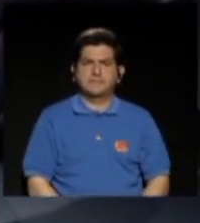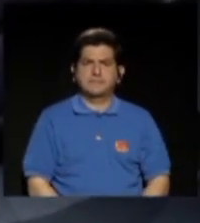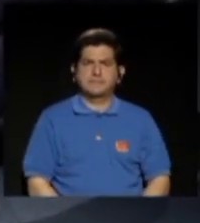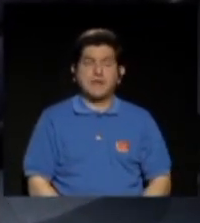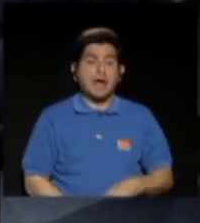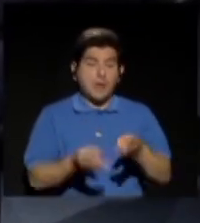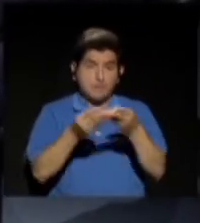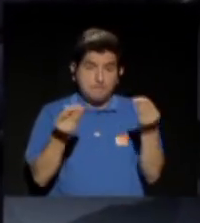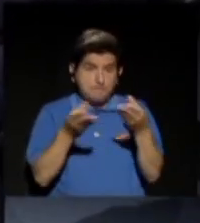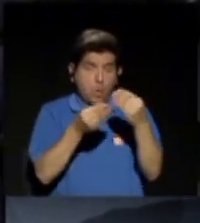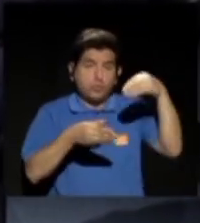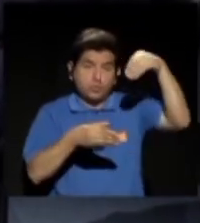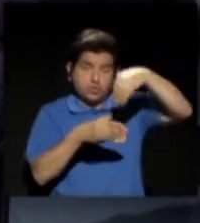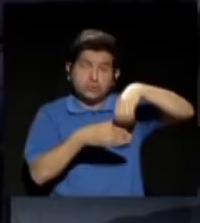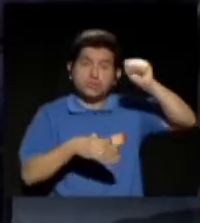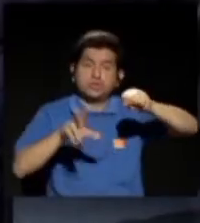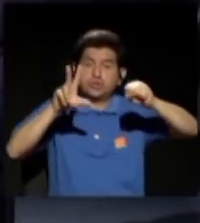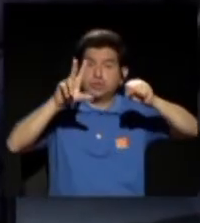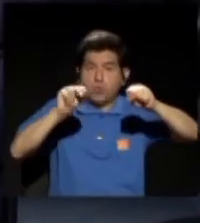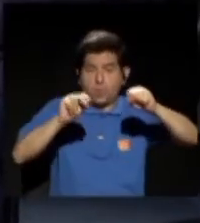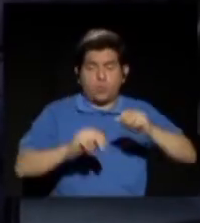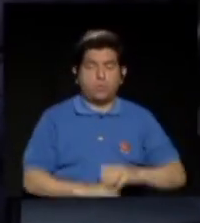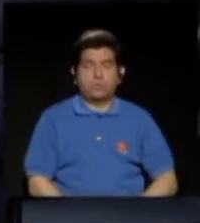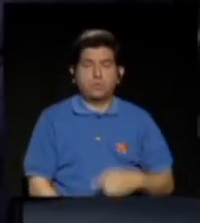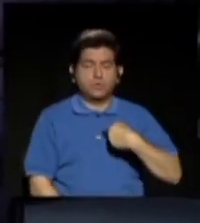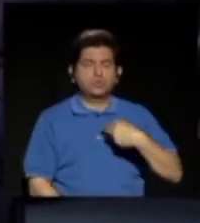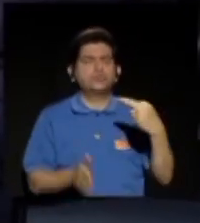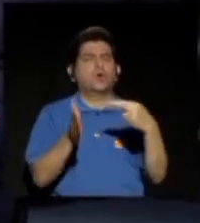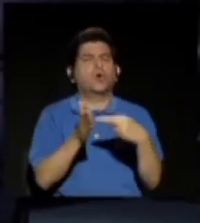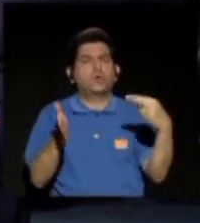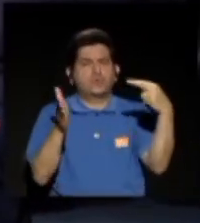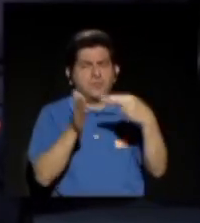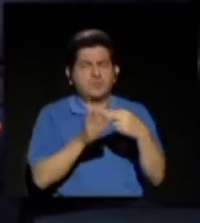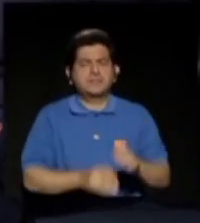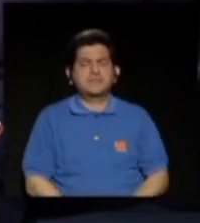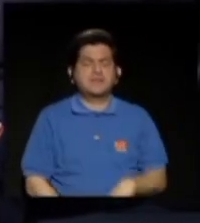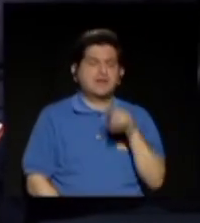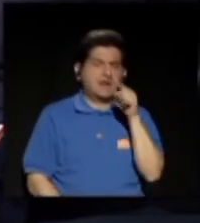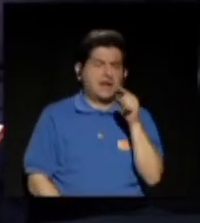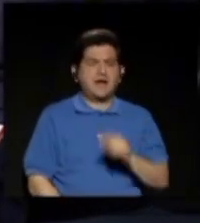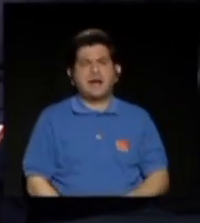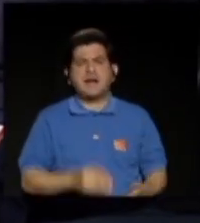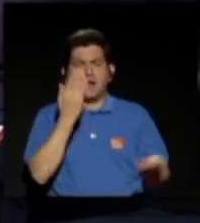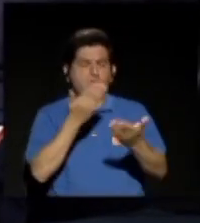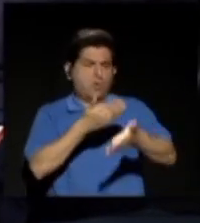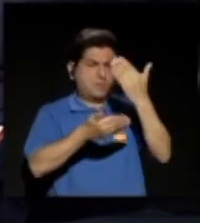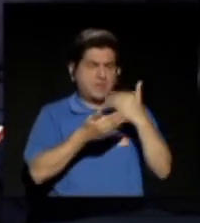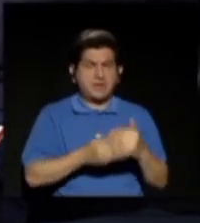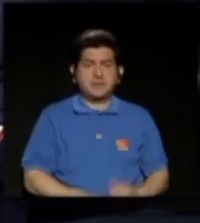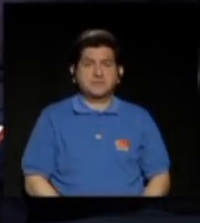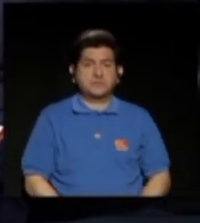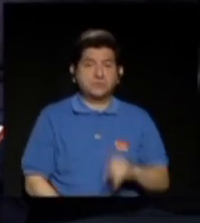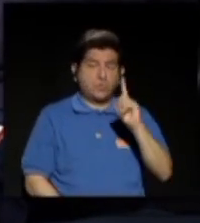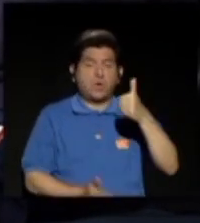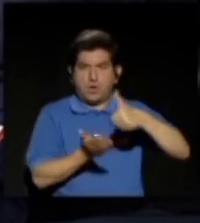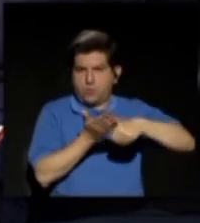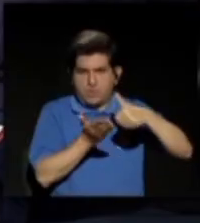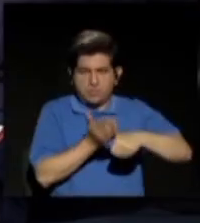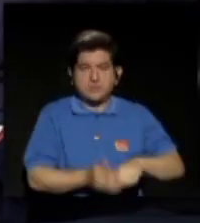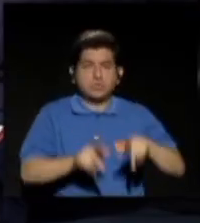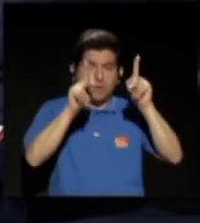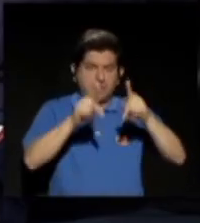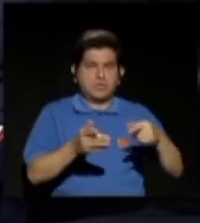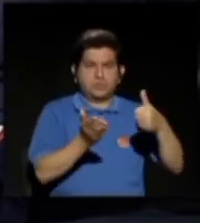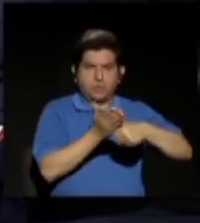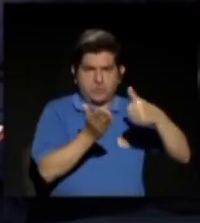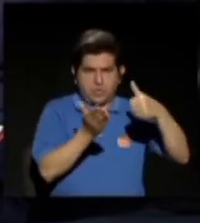qué productos entran o no entran. Yo voy a repetir un poco la metáfora que usé hace un rato, que es una cierta votación. Los que votaron